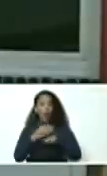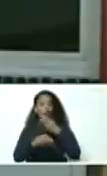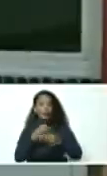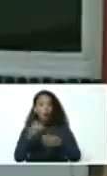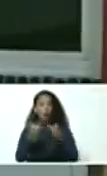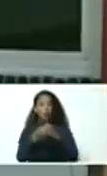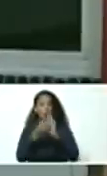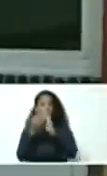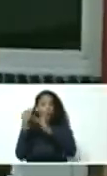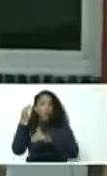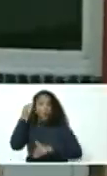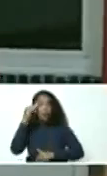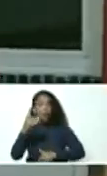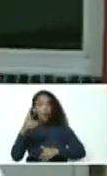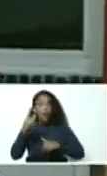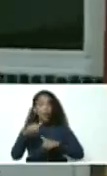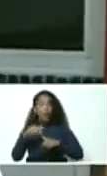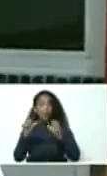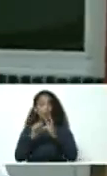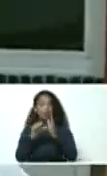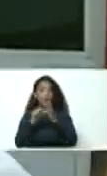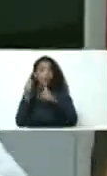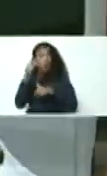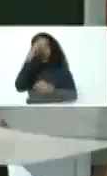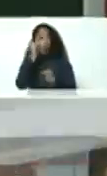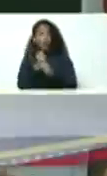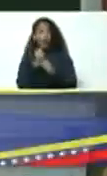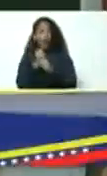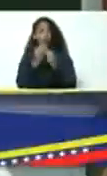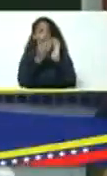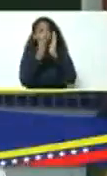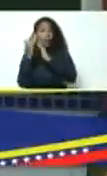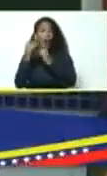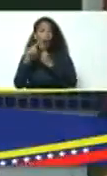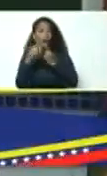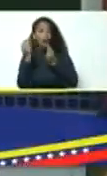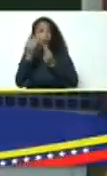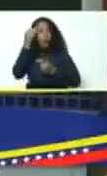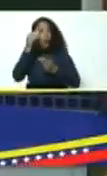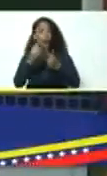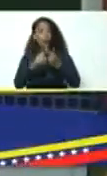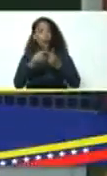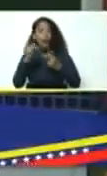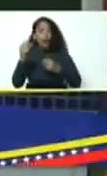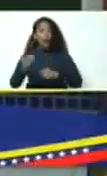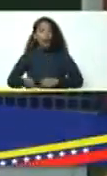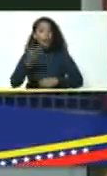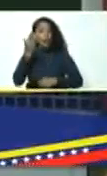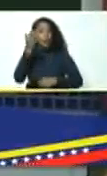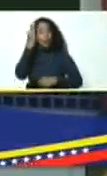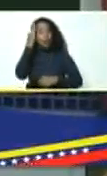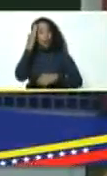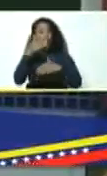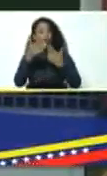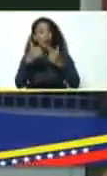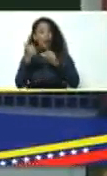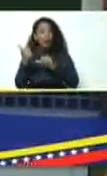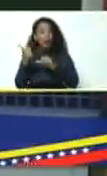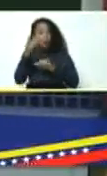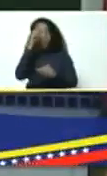bricomiles. Las bricomiles donde trabaja tanto la comunidad como los militares. Es importante saber de que con